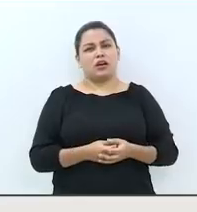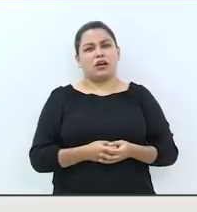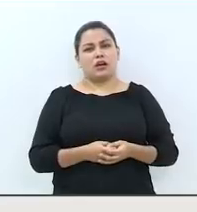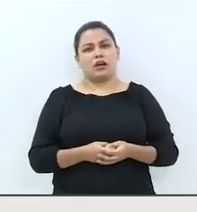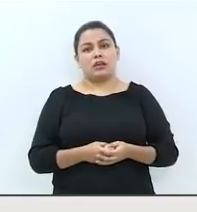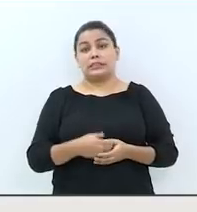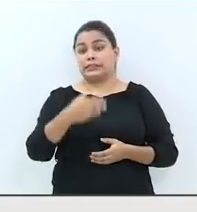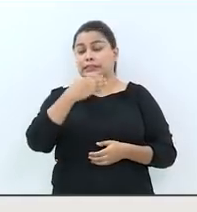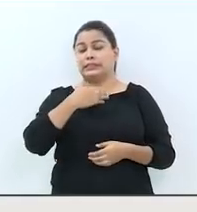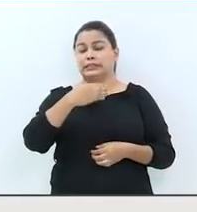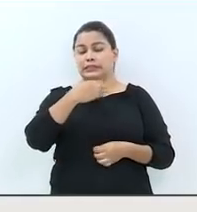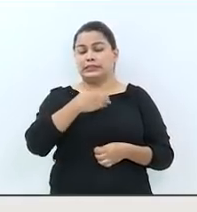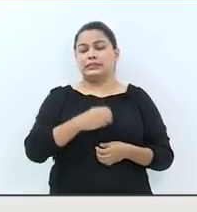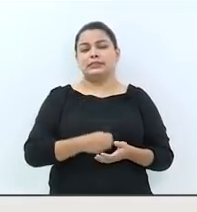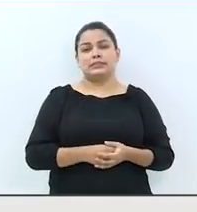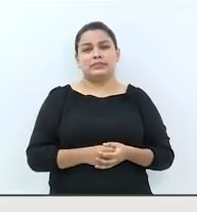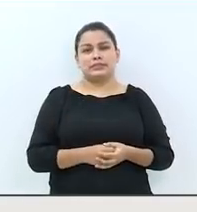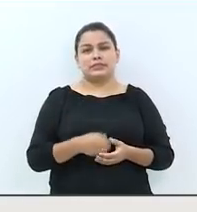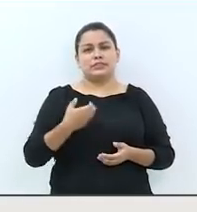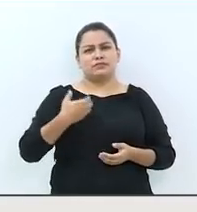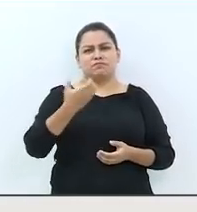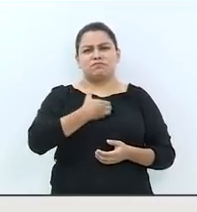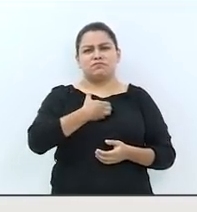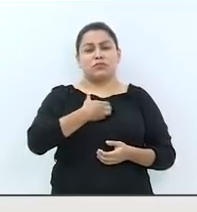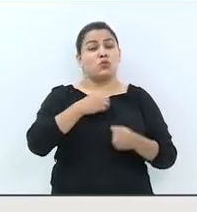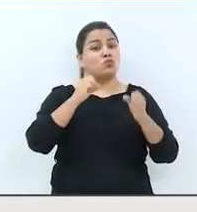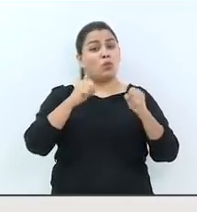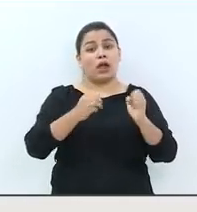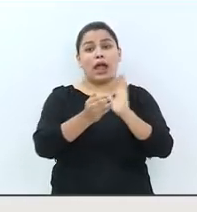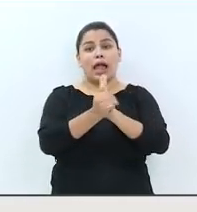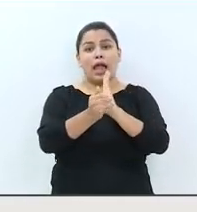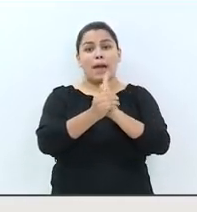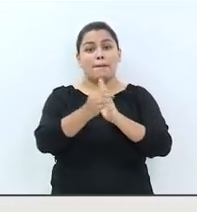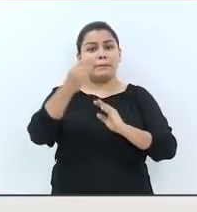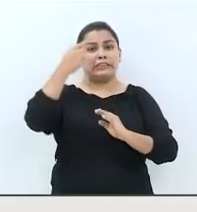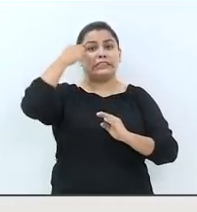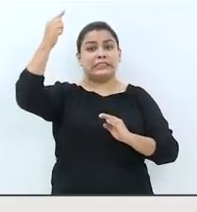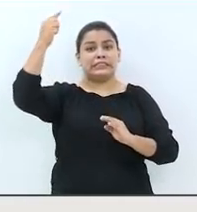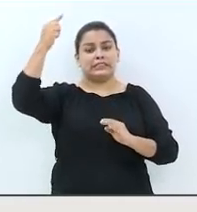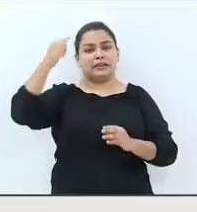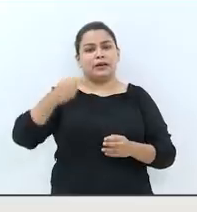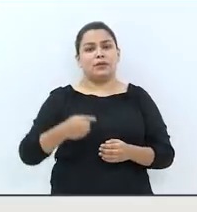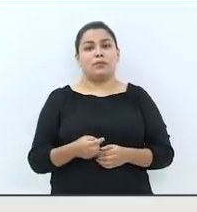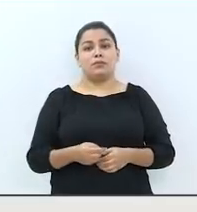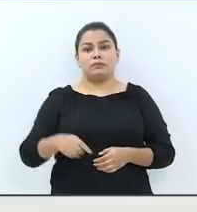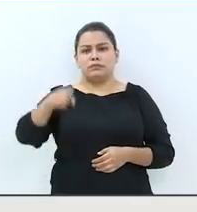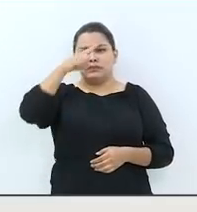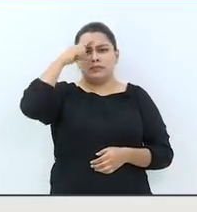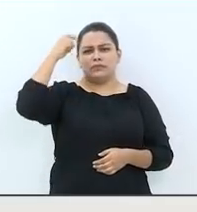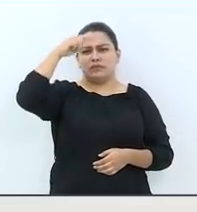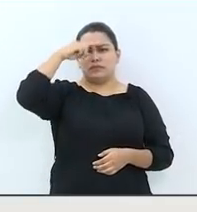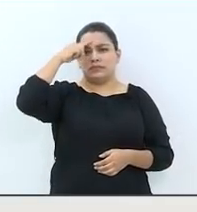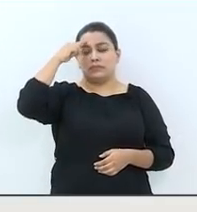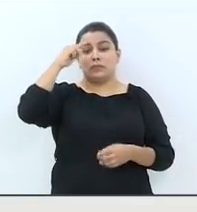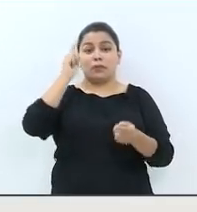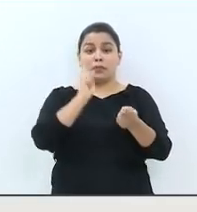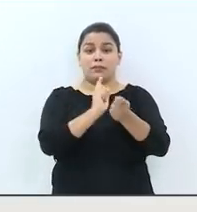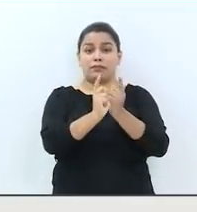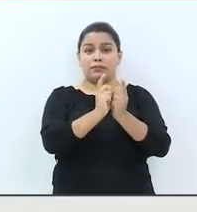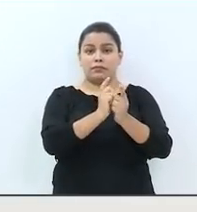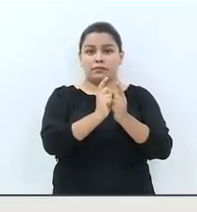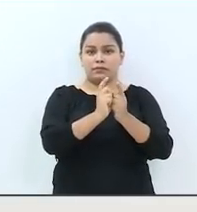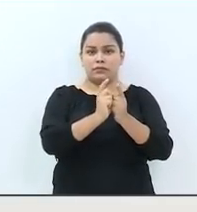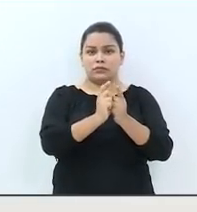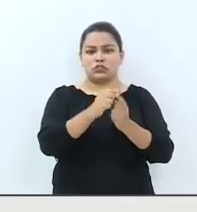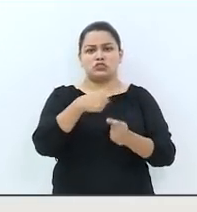tiene un montón de complicidad en esto, nuestro cerebro no es capaz de producir una idea nueva de la nada, sino que trabaja mucho por asociación. Y es